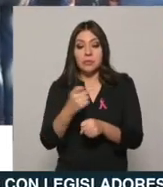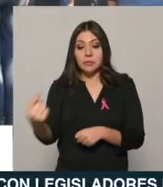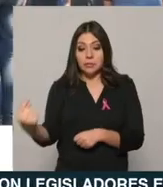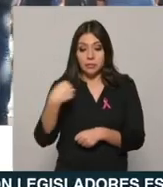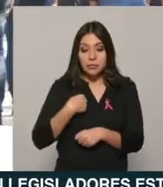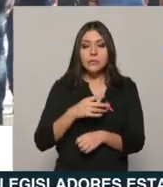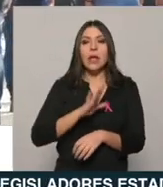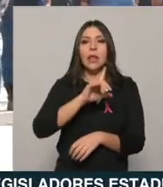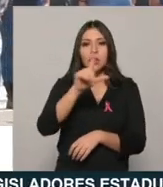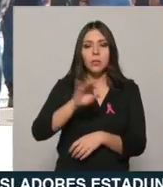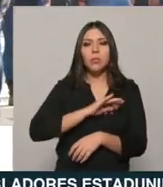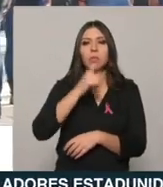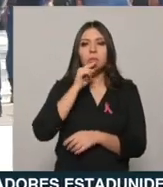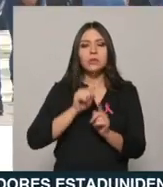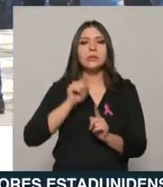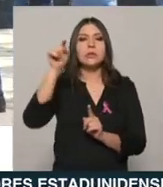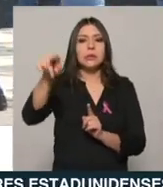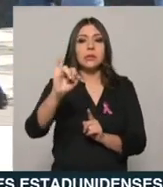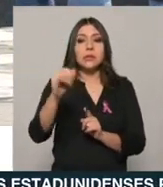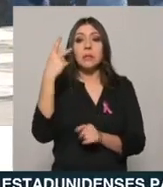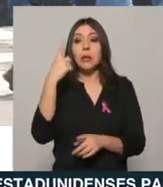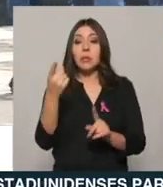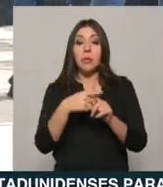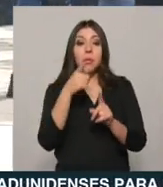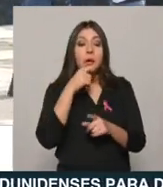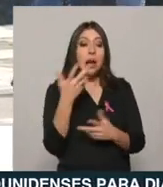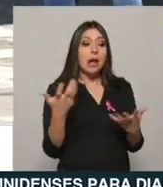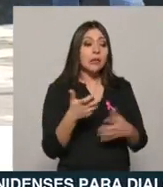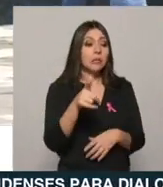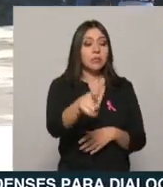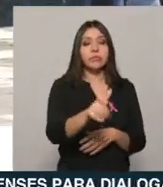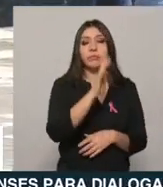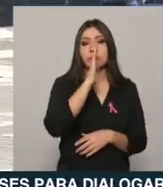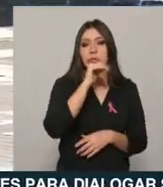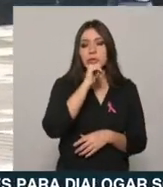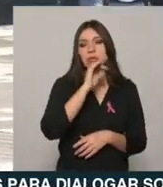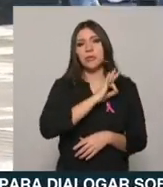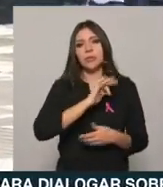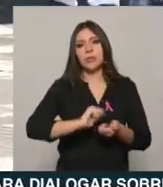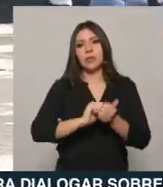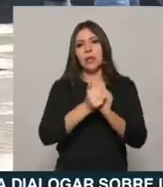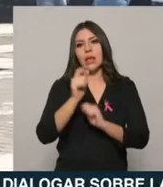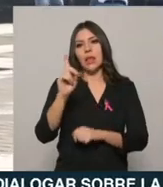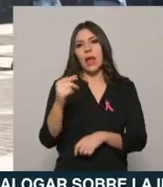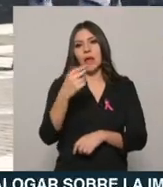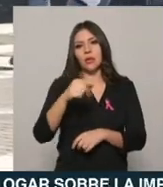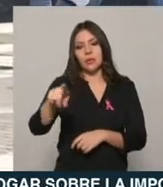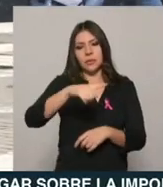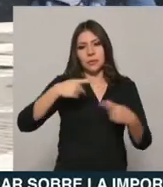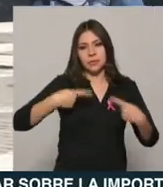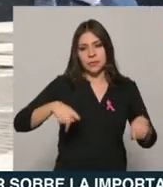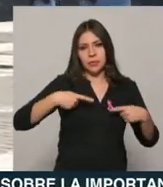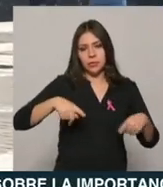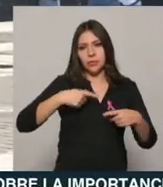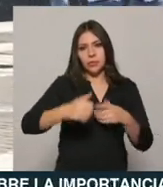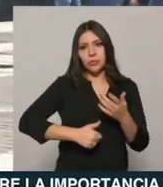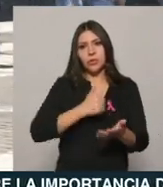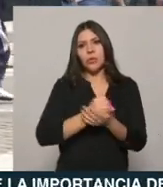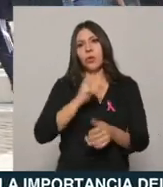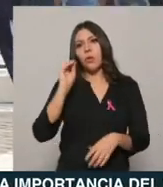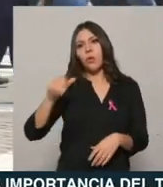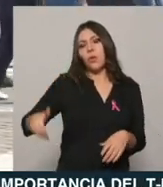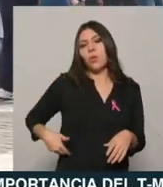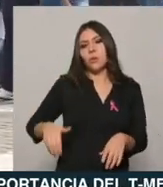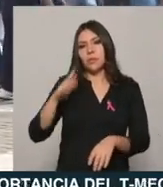pueden generar lesiones para los policías, para terceros, es decir, para la ciudadanía, o incluso para el probable